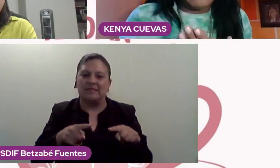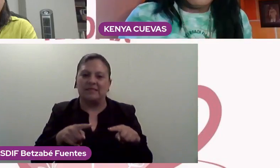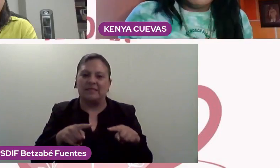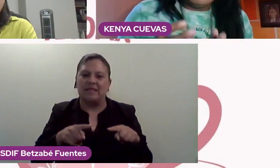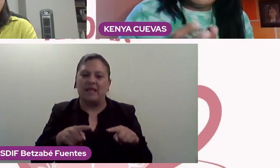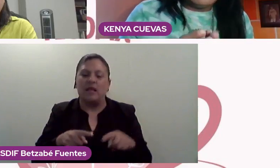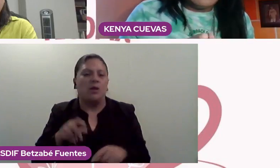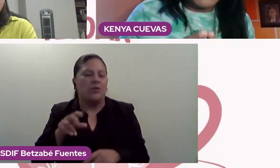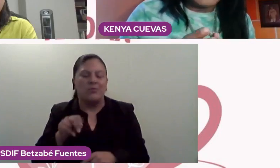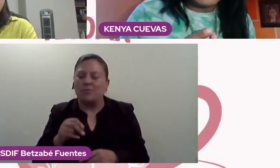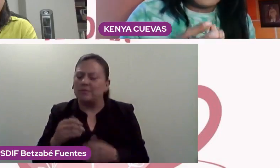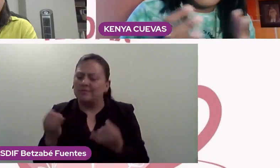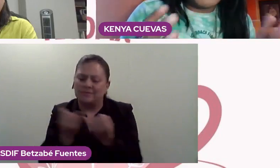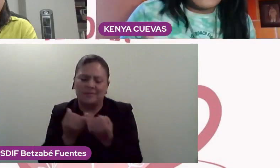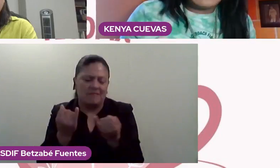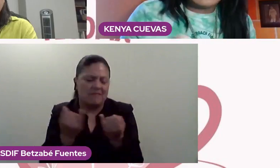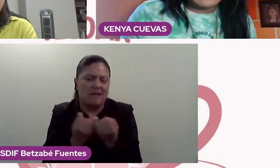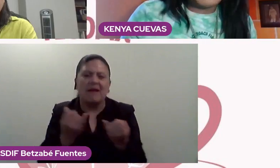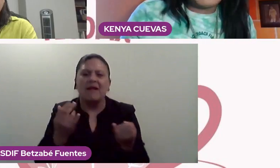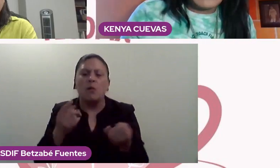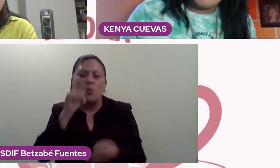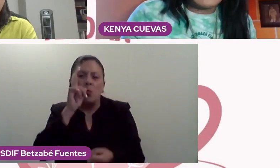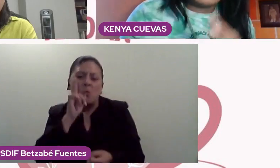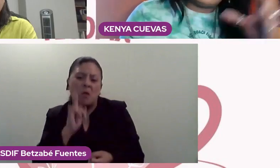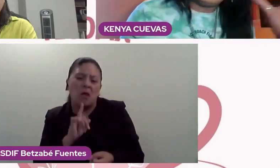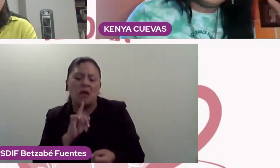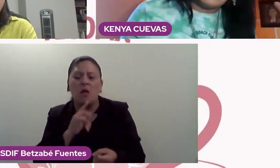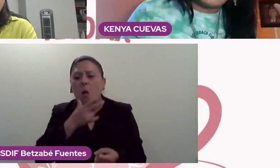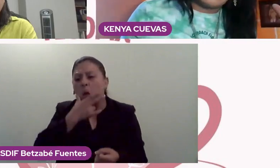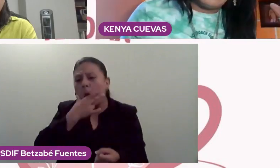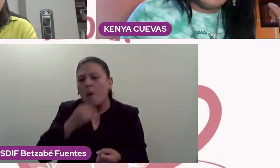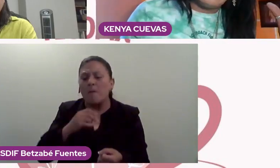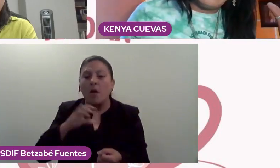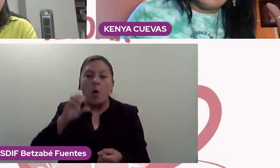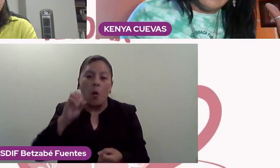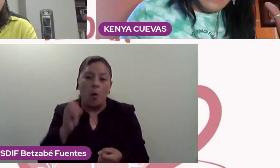trans, ¿no? Y cuando se trata de mujeres trans, pues hay una serie